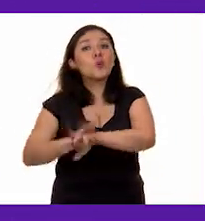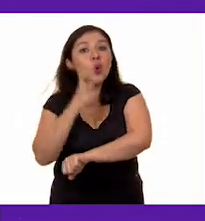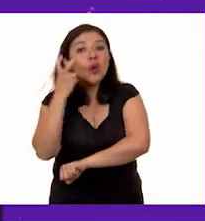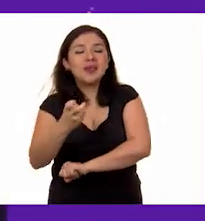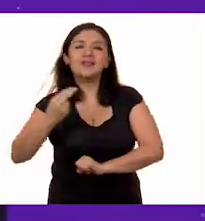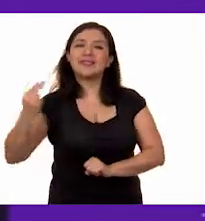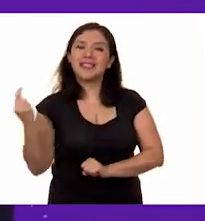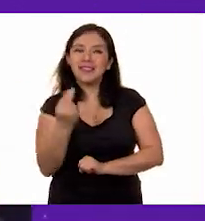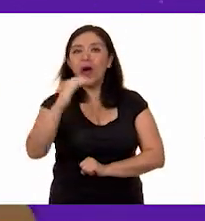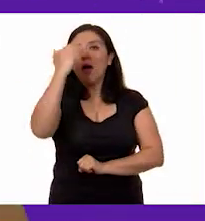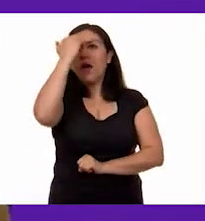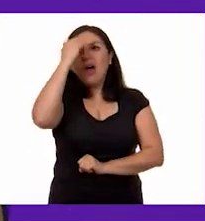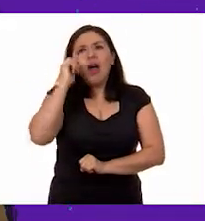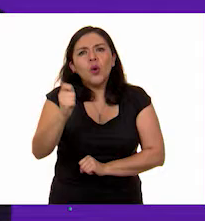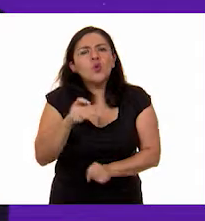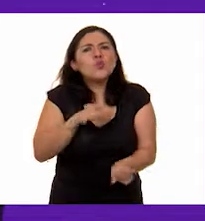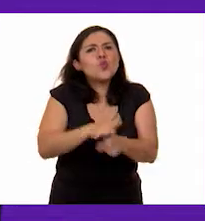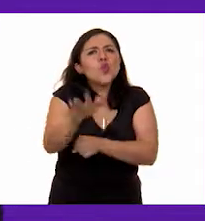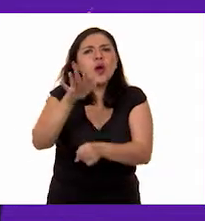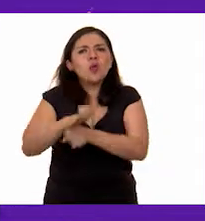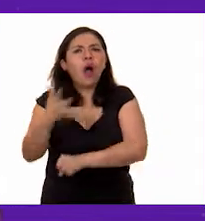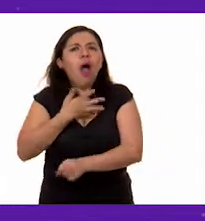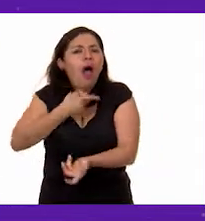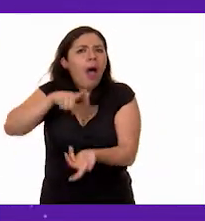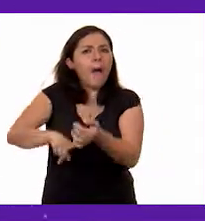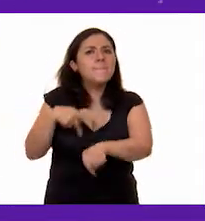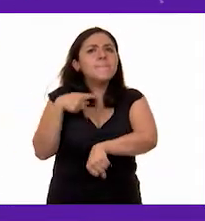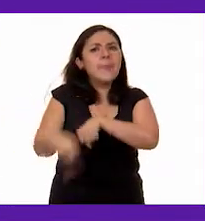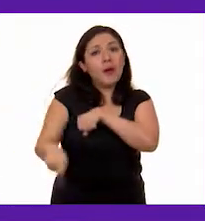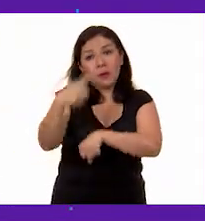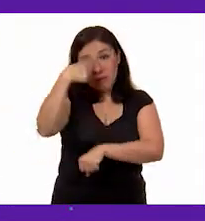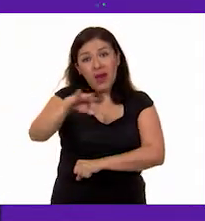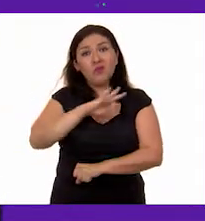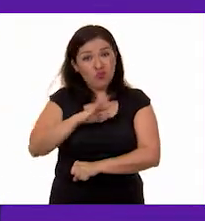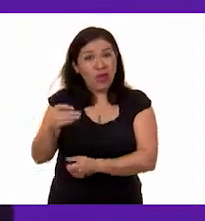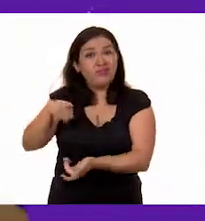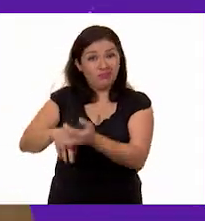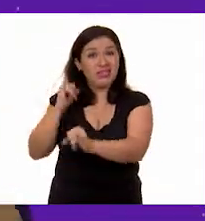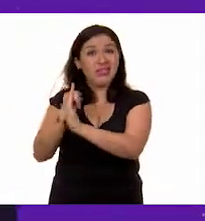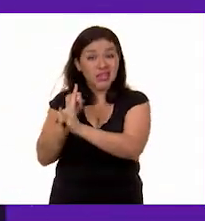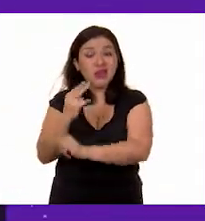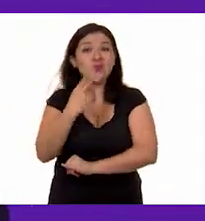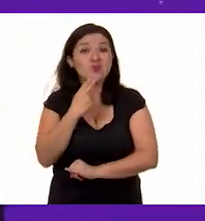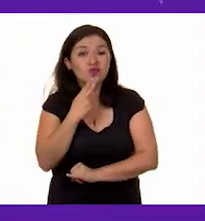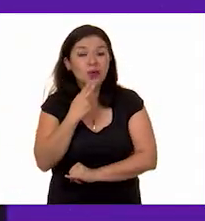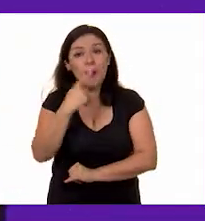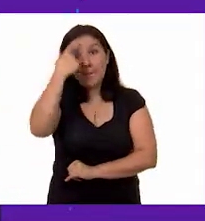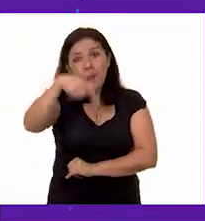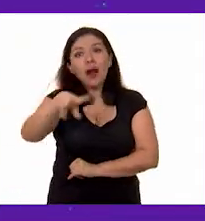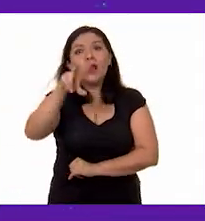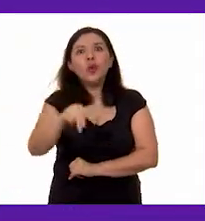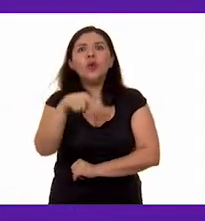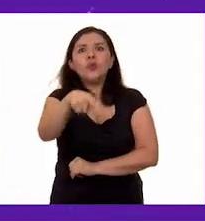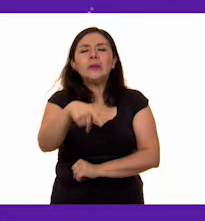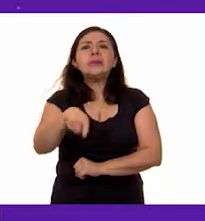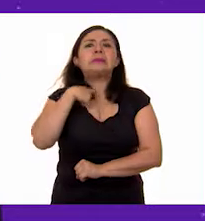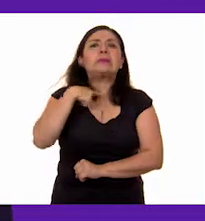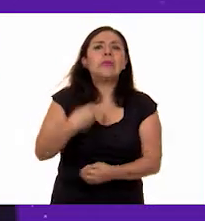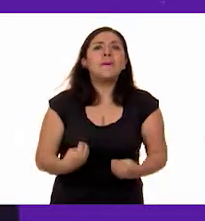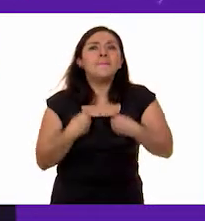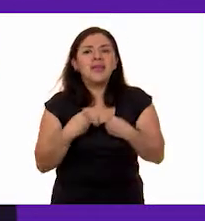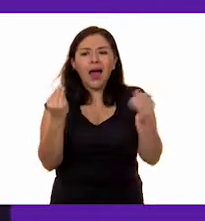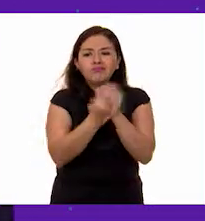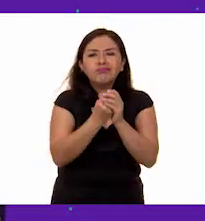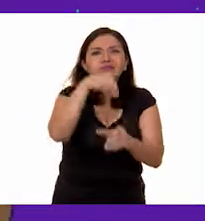es necesario conocer cuáles son algunos de los peligros que nos acechan en la red para no amenazar la seguridad de nuestra